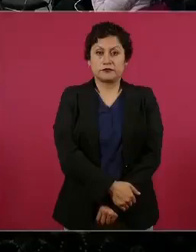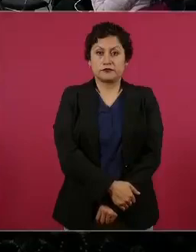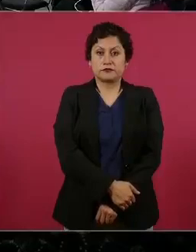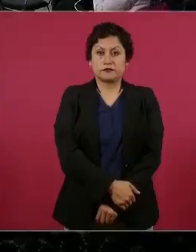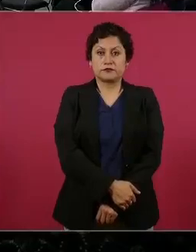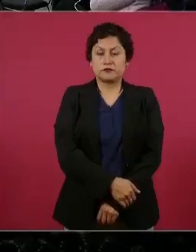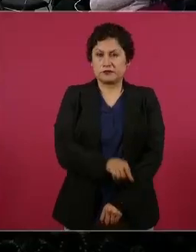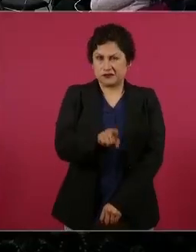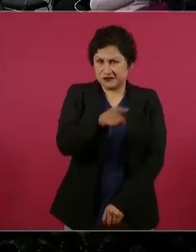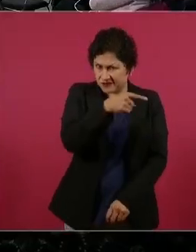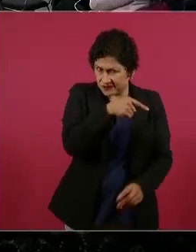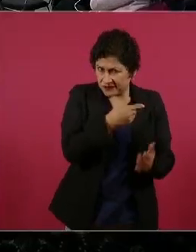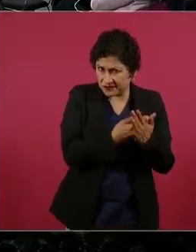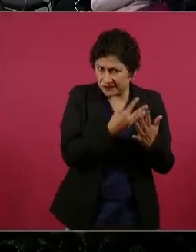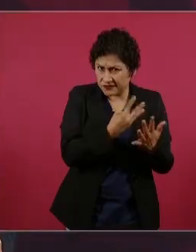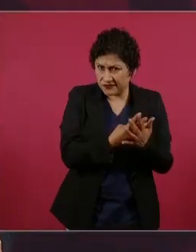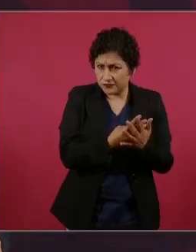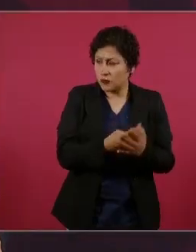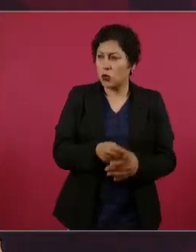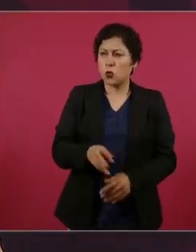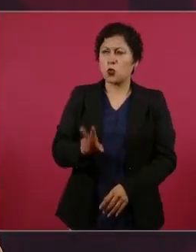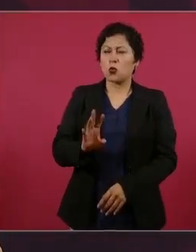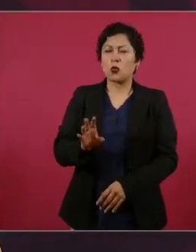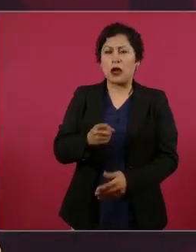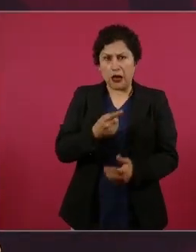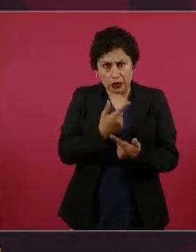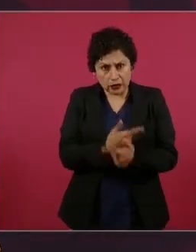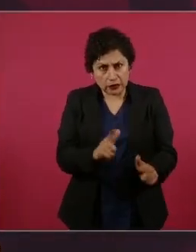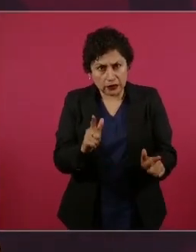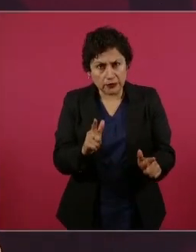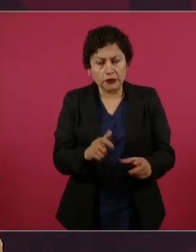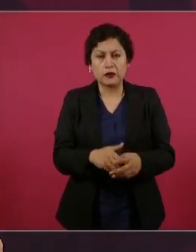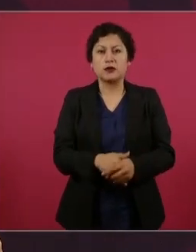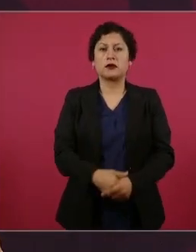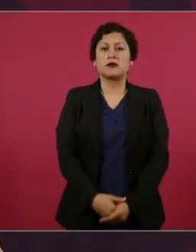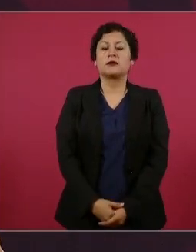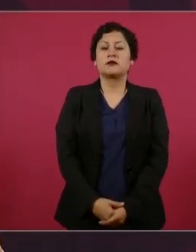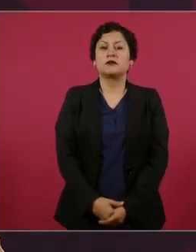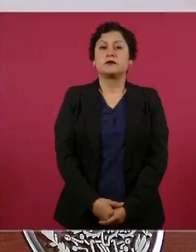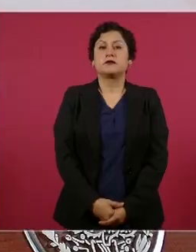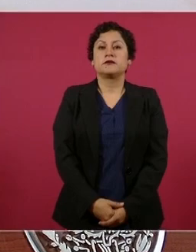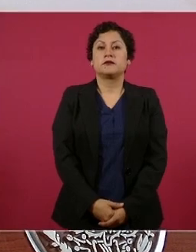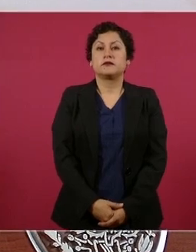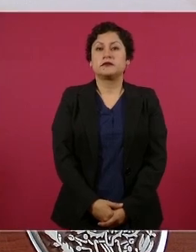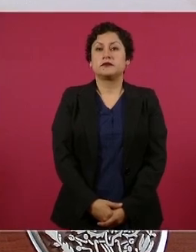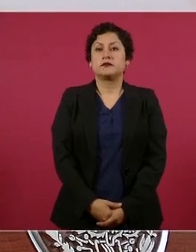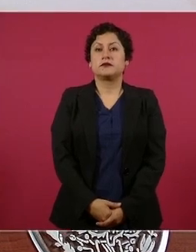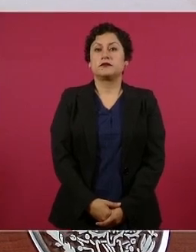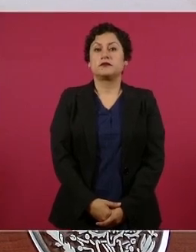No, ya no. ¿Está libre? Ya está. ¿Sí? Sí, no. Lo que quiere es